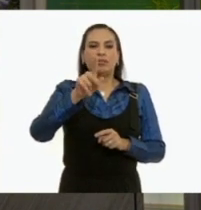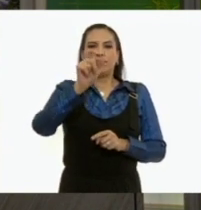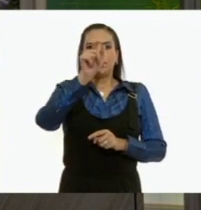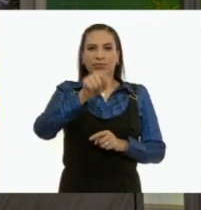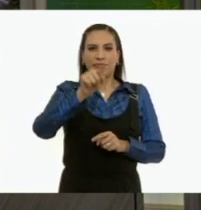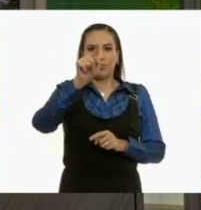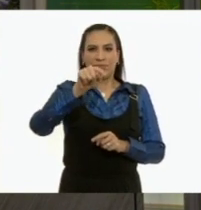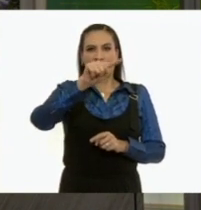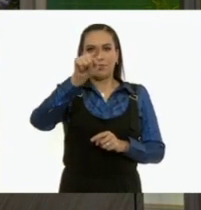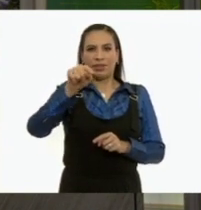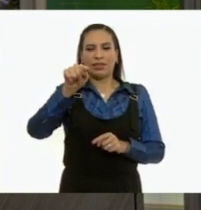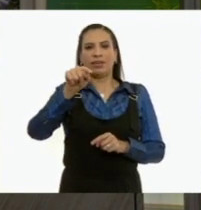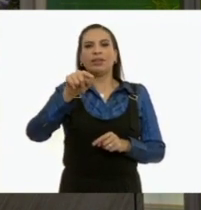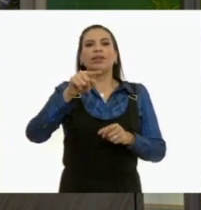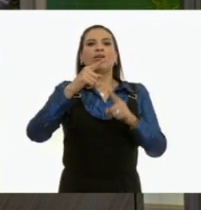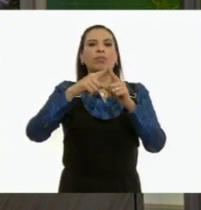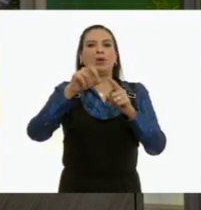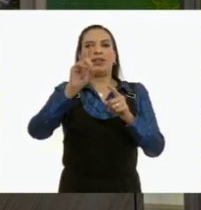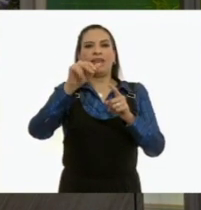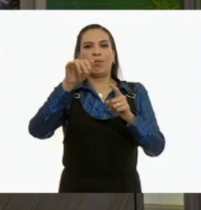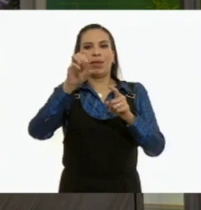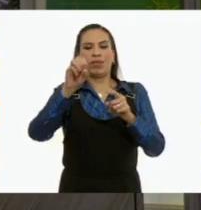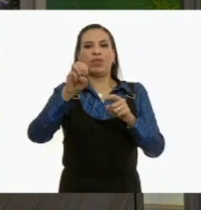valor aproximado de pi es igual a